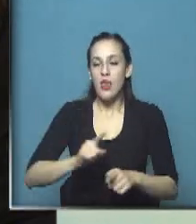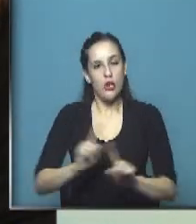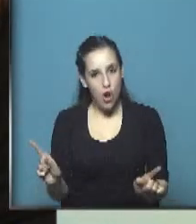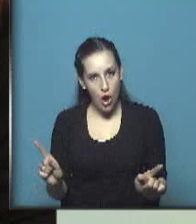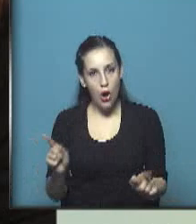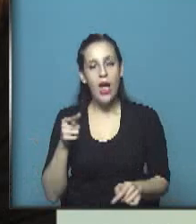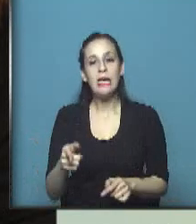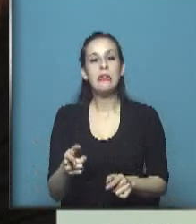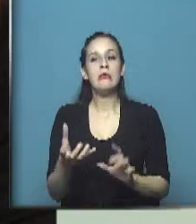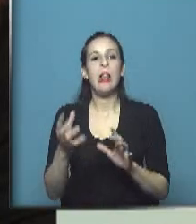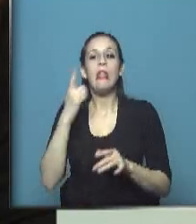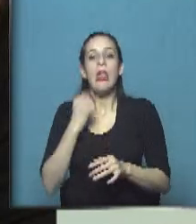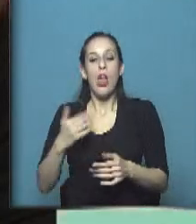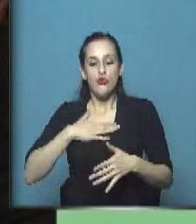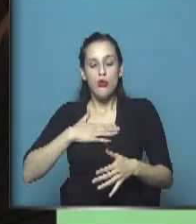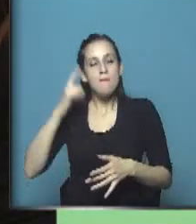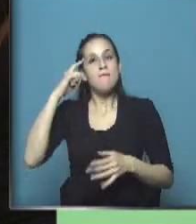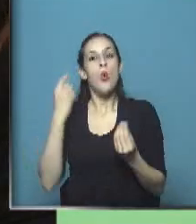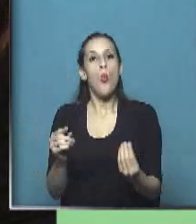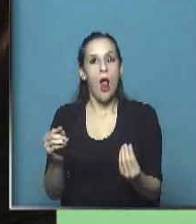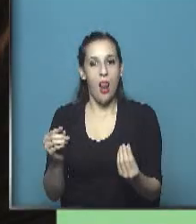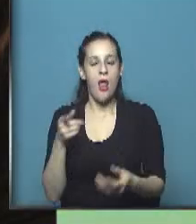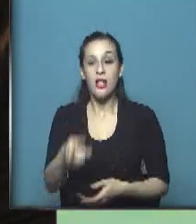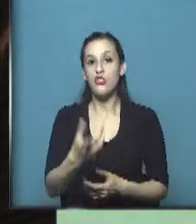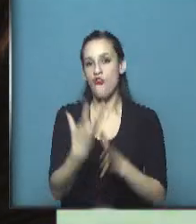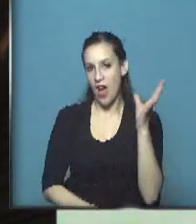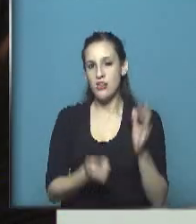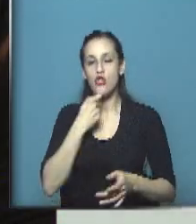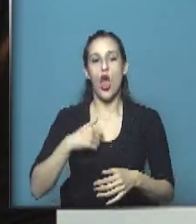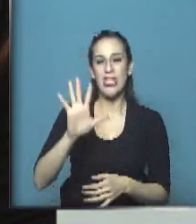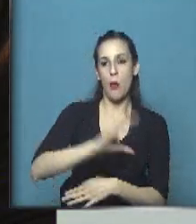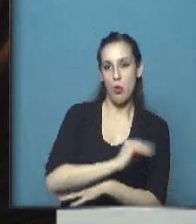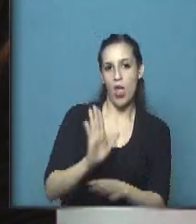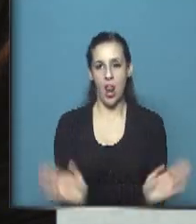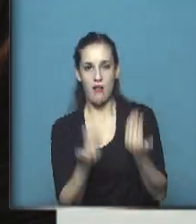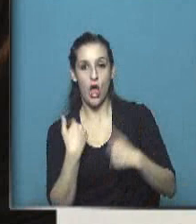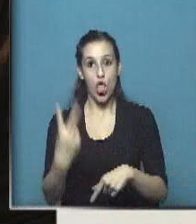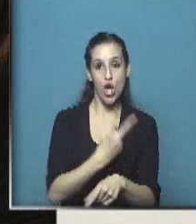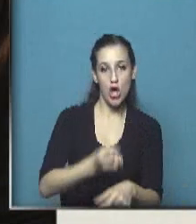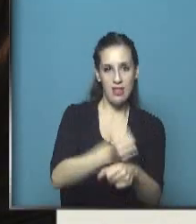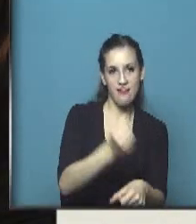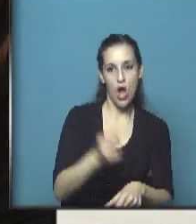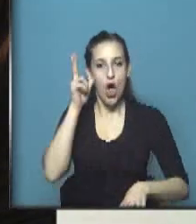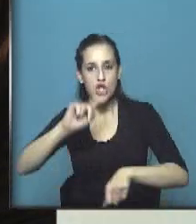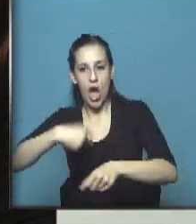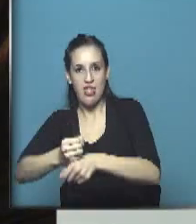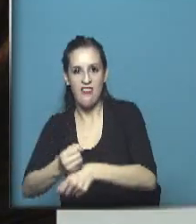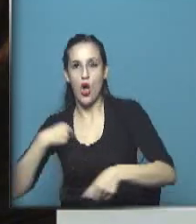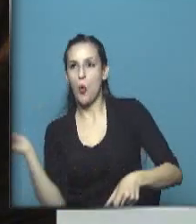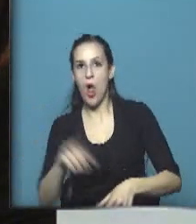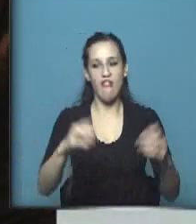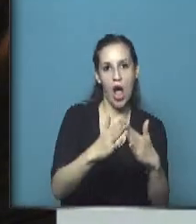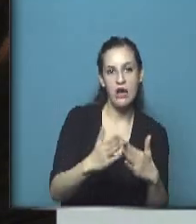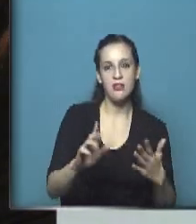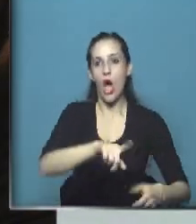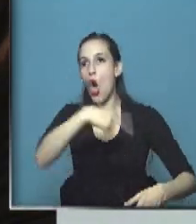que me propuse. Y acá está el principal error que todos nos planteamos. Me levanto a las 5, viajo 2 horas, trabajo 8, vuelvo, voy a hacer la